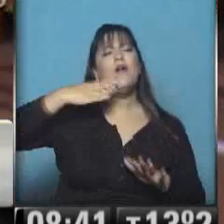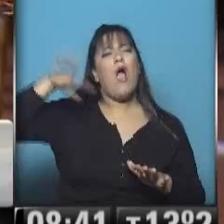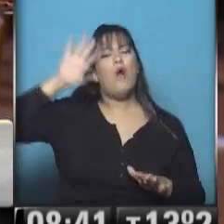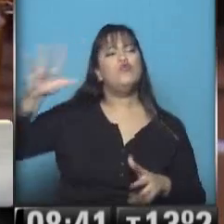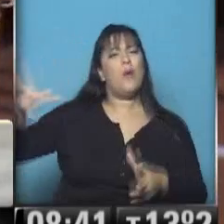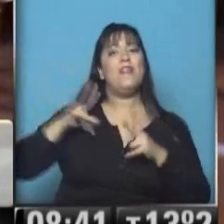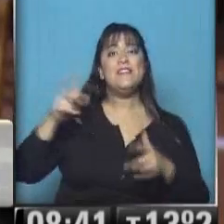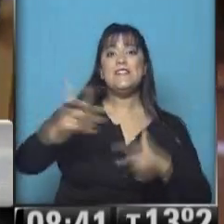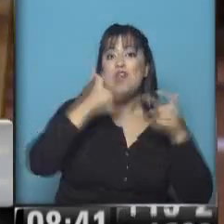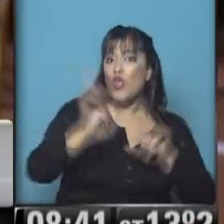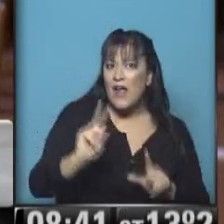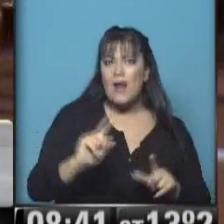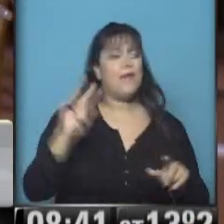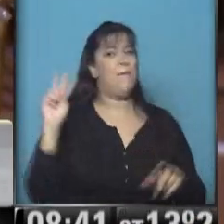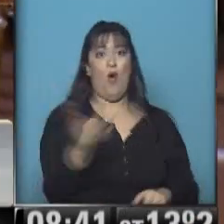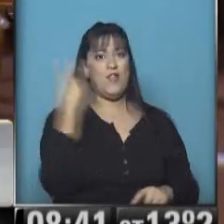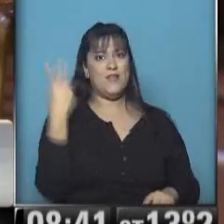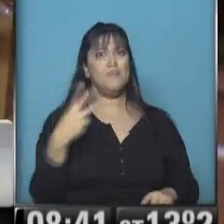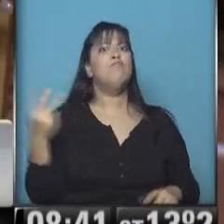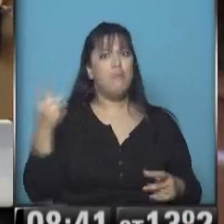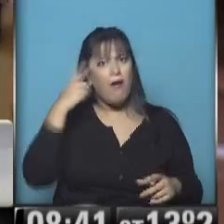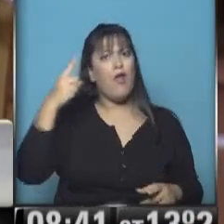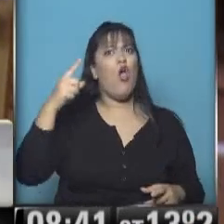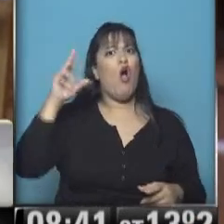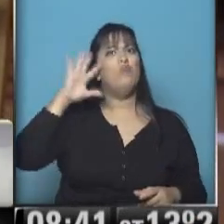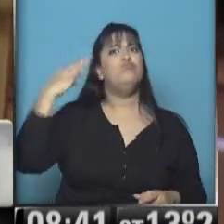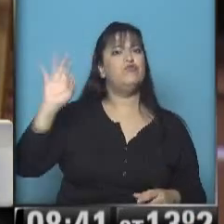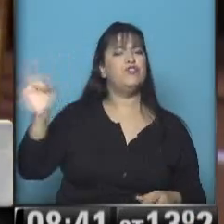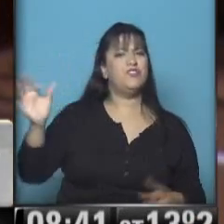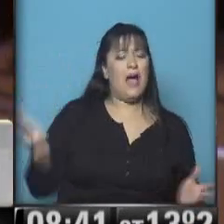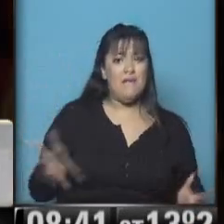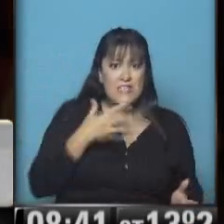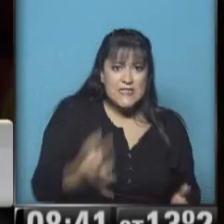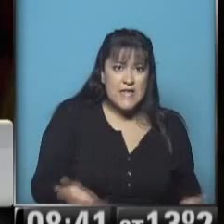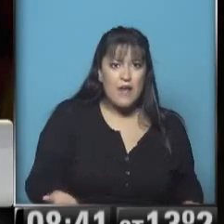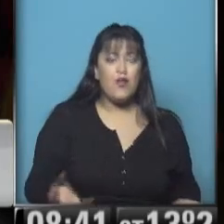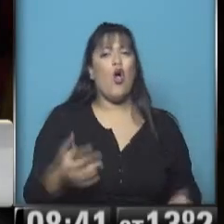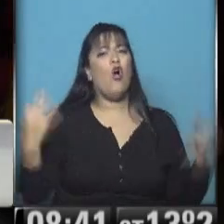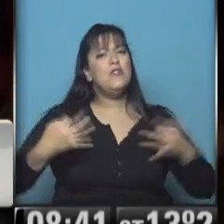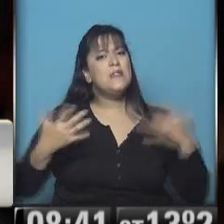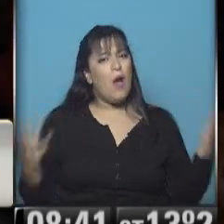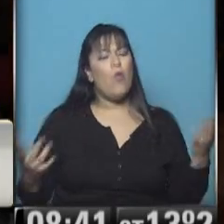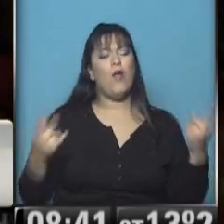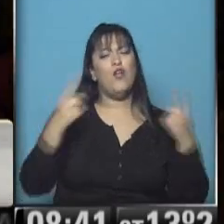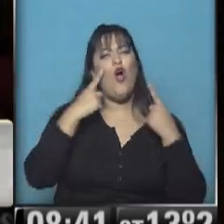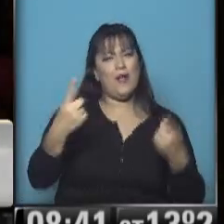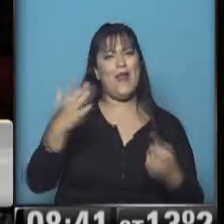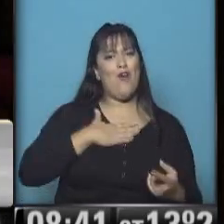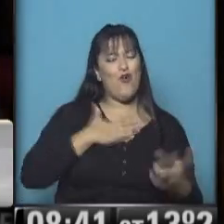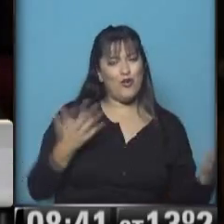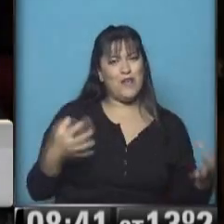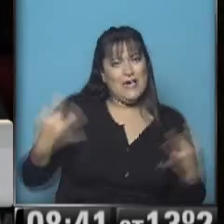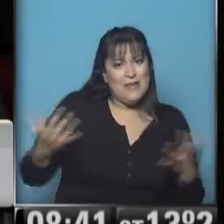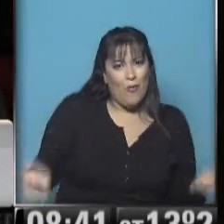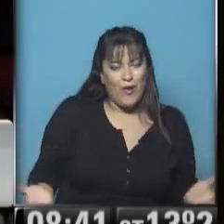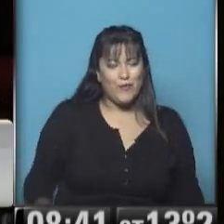te reí, morí. Y creo que era un sabio. Sí, en serio, porque bueno, es bueno ser reconocido y viste, no sé, bueno,